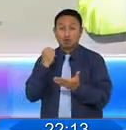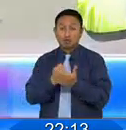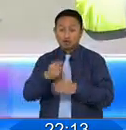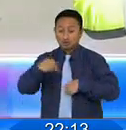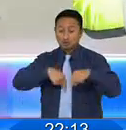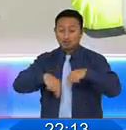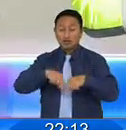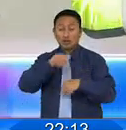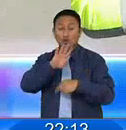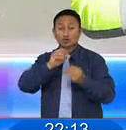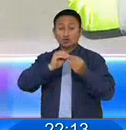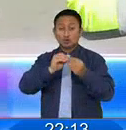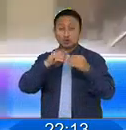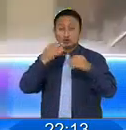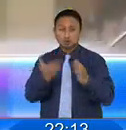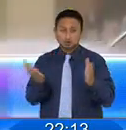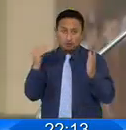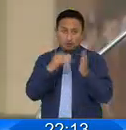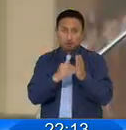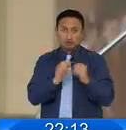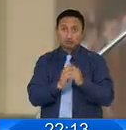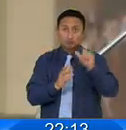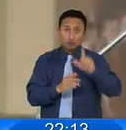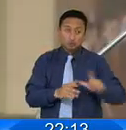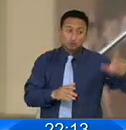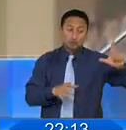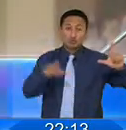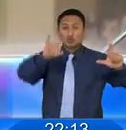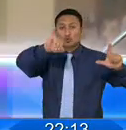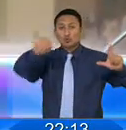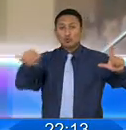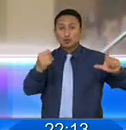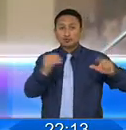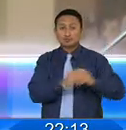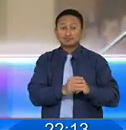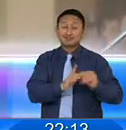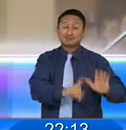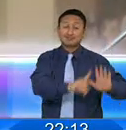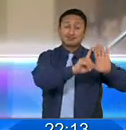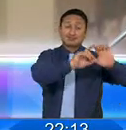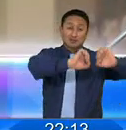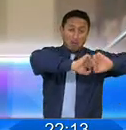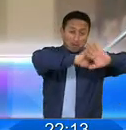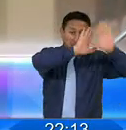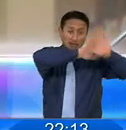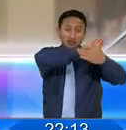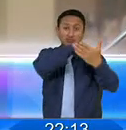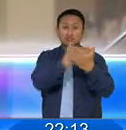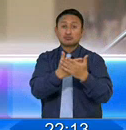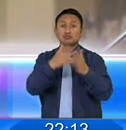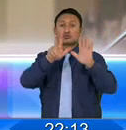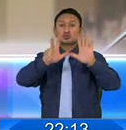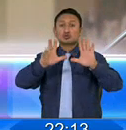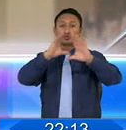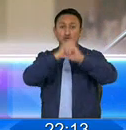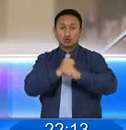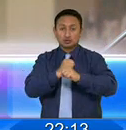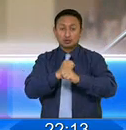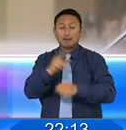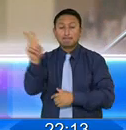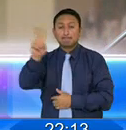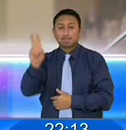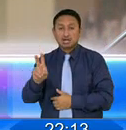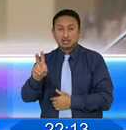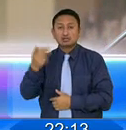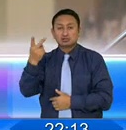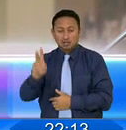4 placas por día se retomará. De lunes a jueves en el horario de 6 de la mañana a 8 de la noche. El día viernes